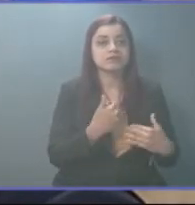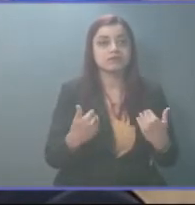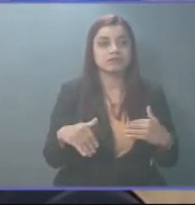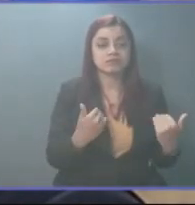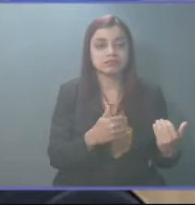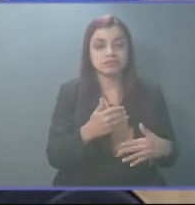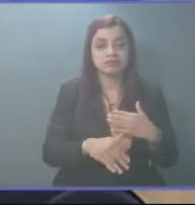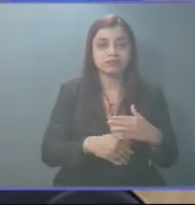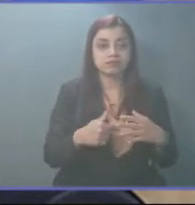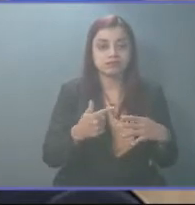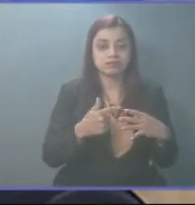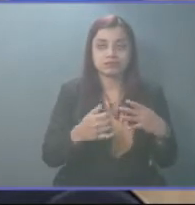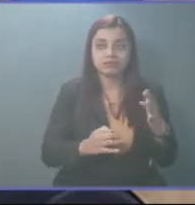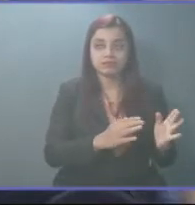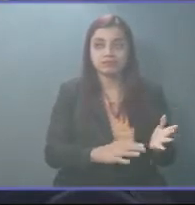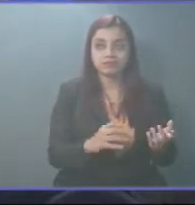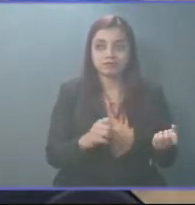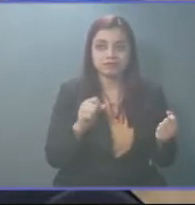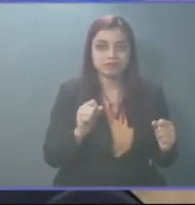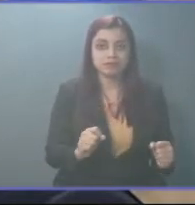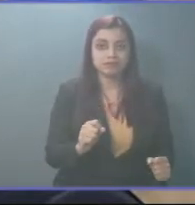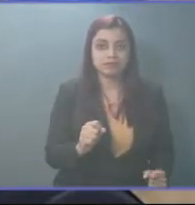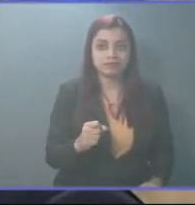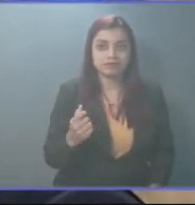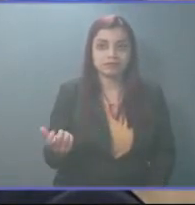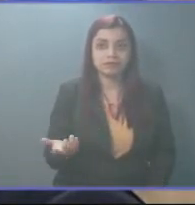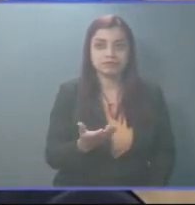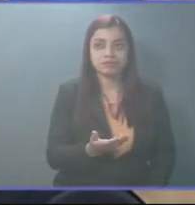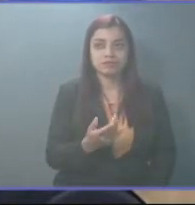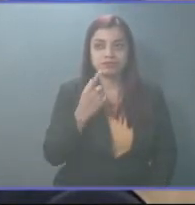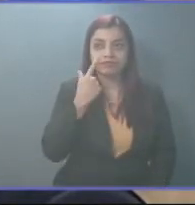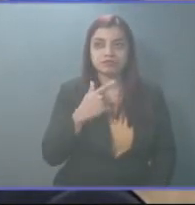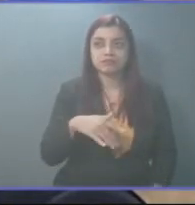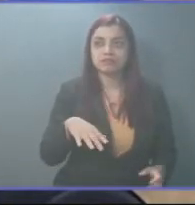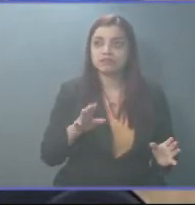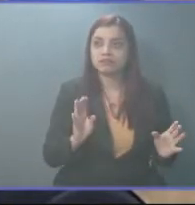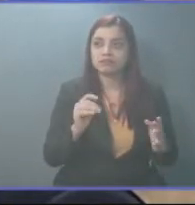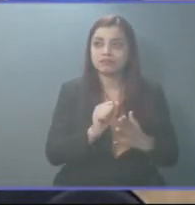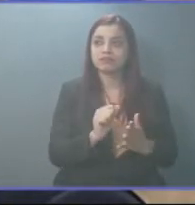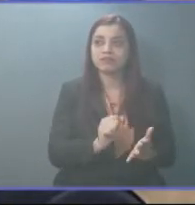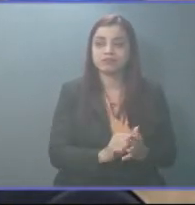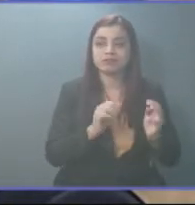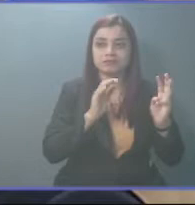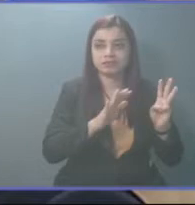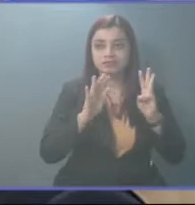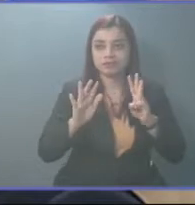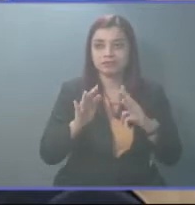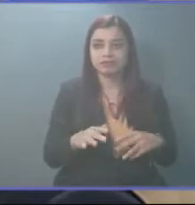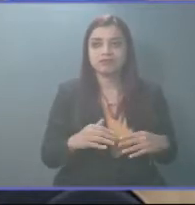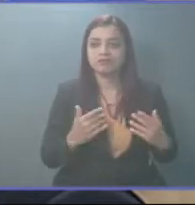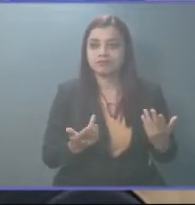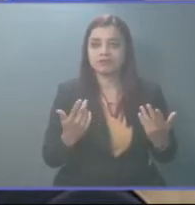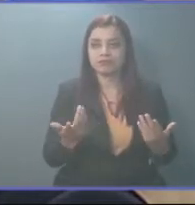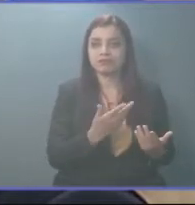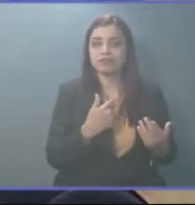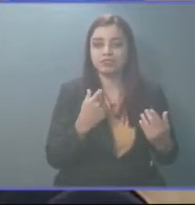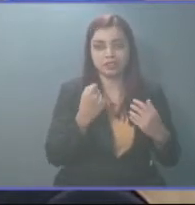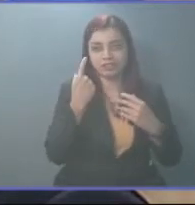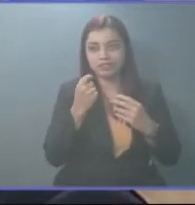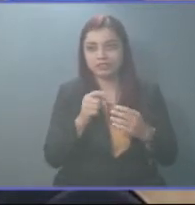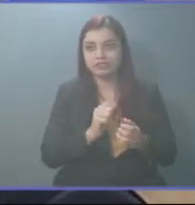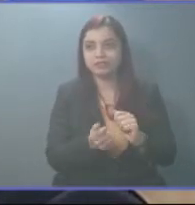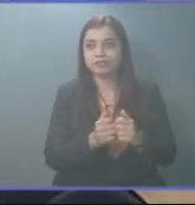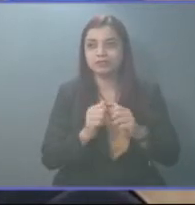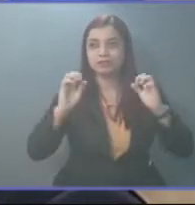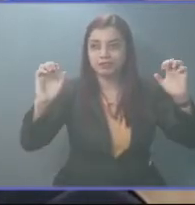cotidiana, procurando la calidad de la prestación de los mismos. 11. Artículo 88, relativo a deporte inclusivo, en